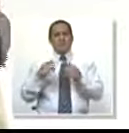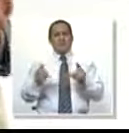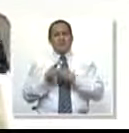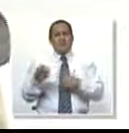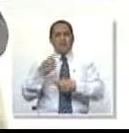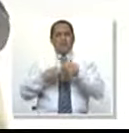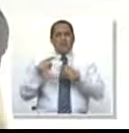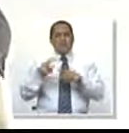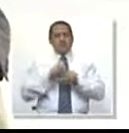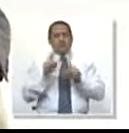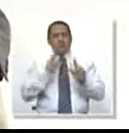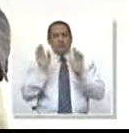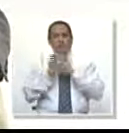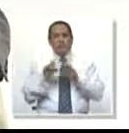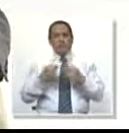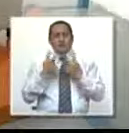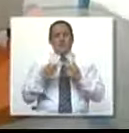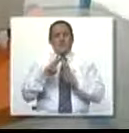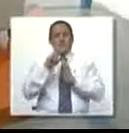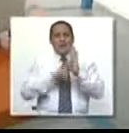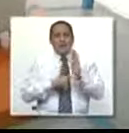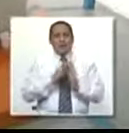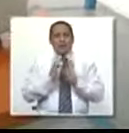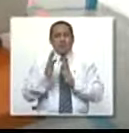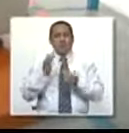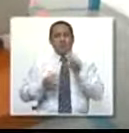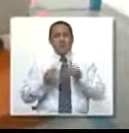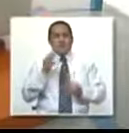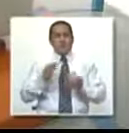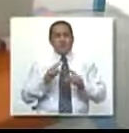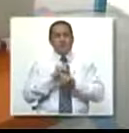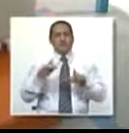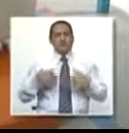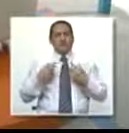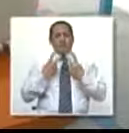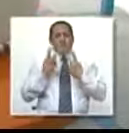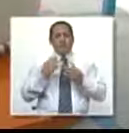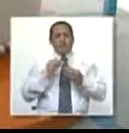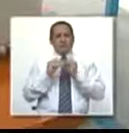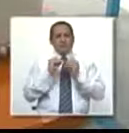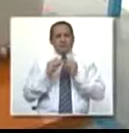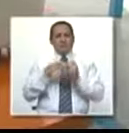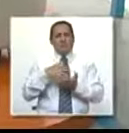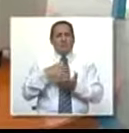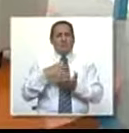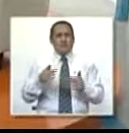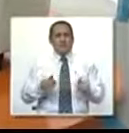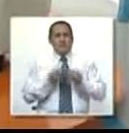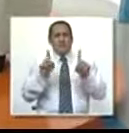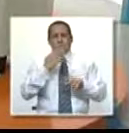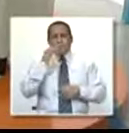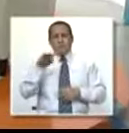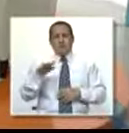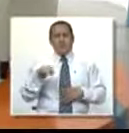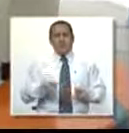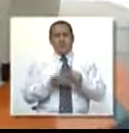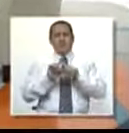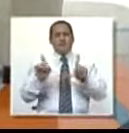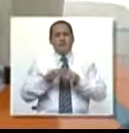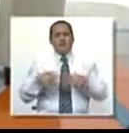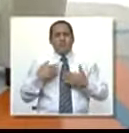devolví o viceversa donde obviamente las reglas procesales no pueden ser pues flexibles No claro de una niña que no